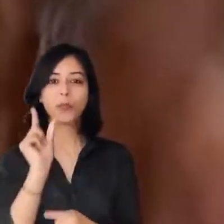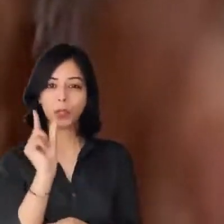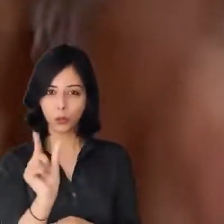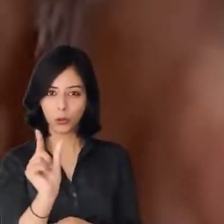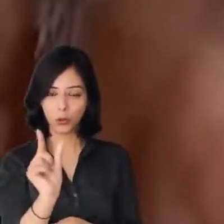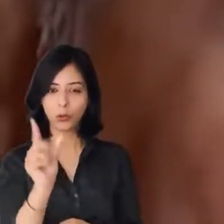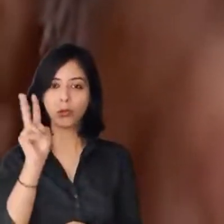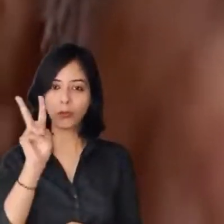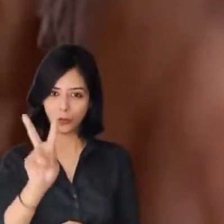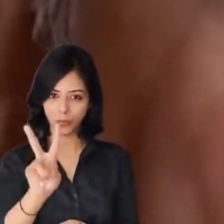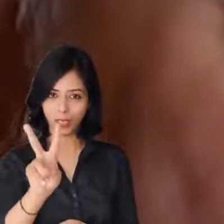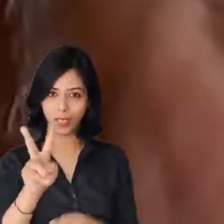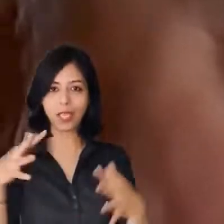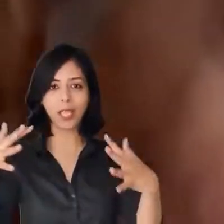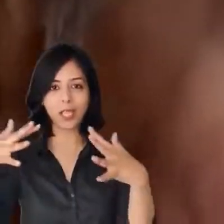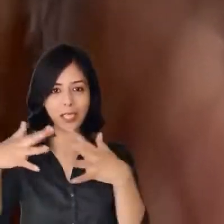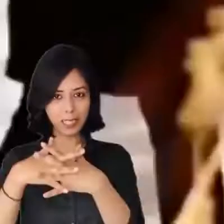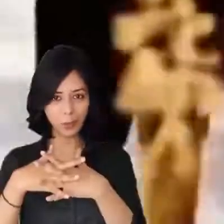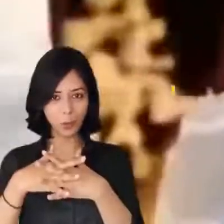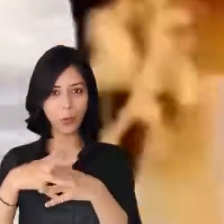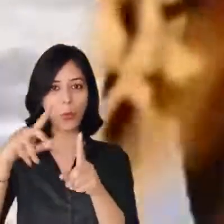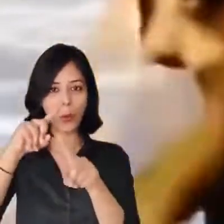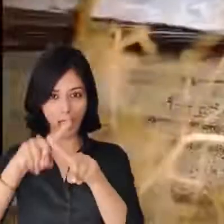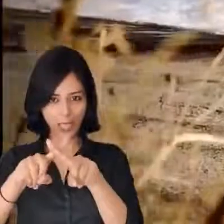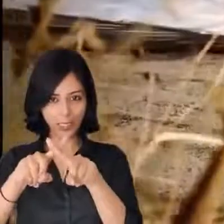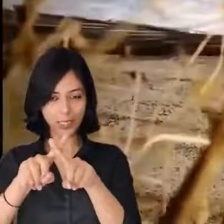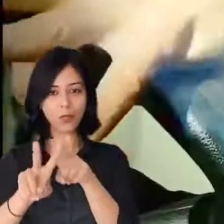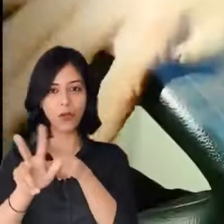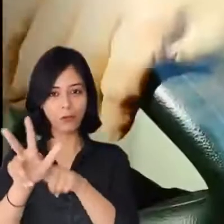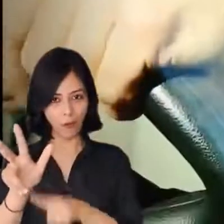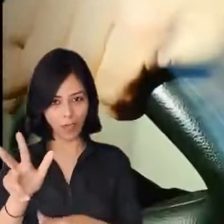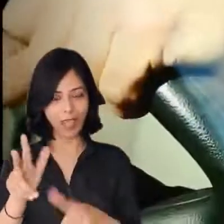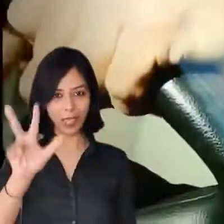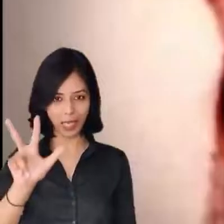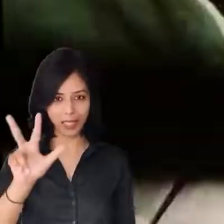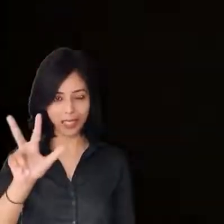posible para poder hallar al asesino de esa joven.